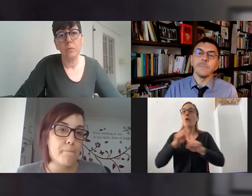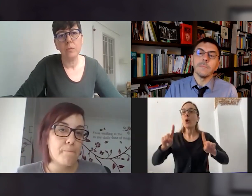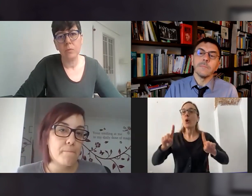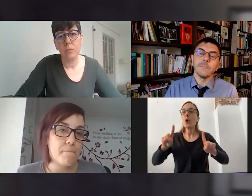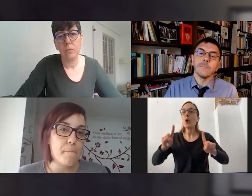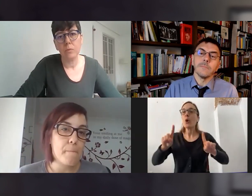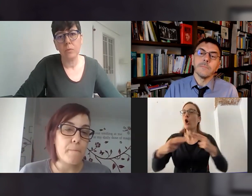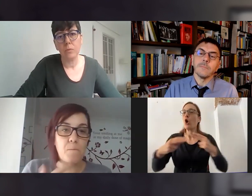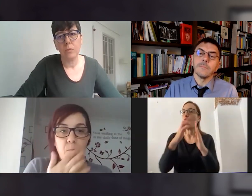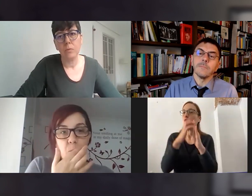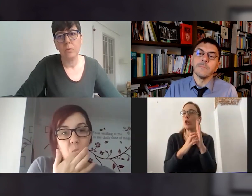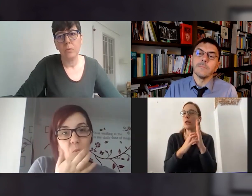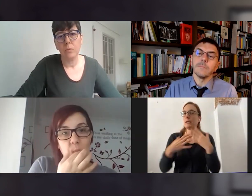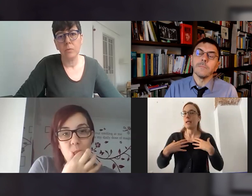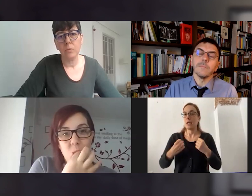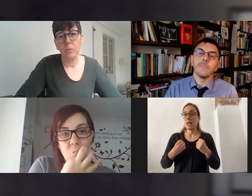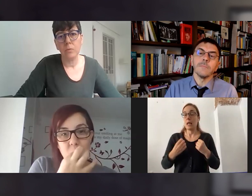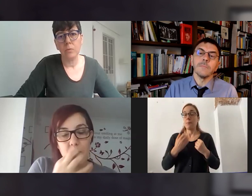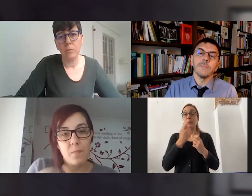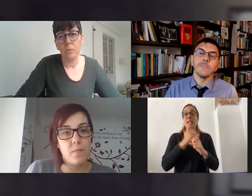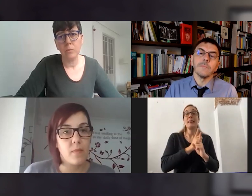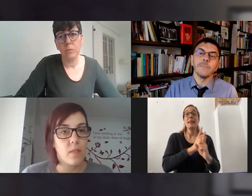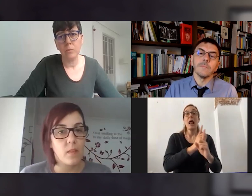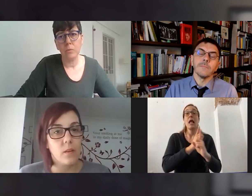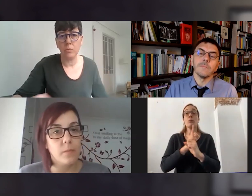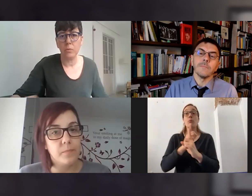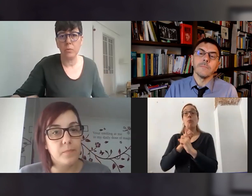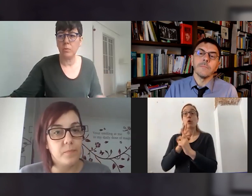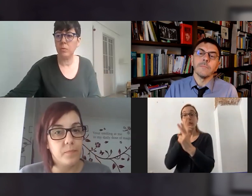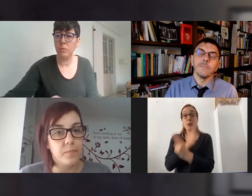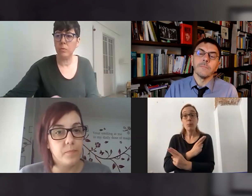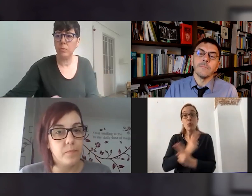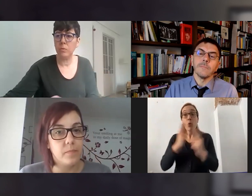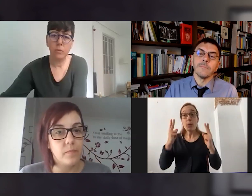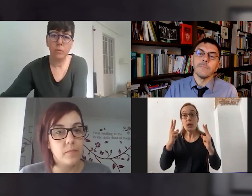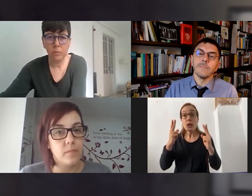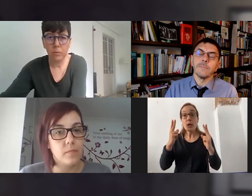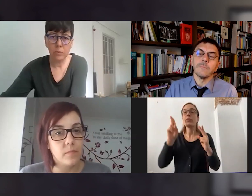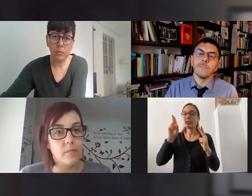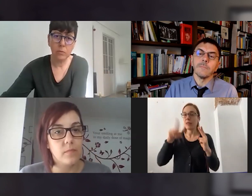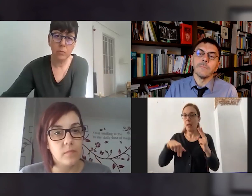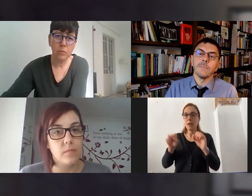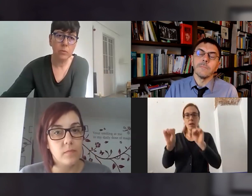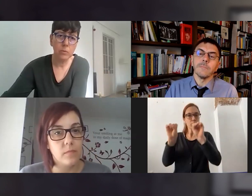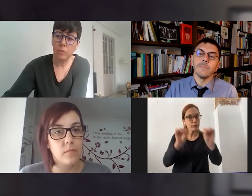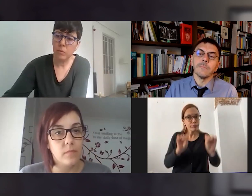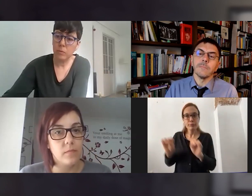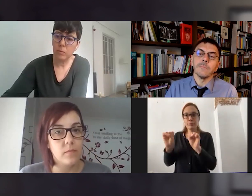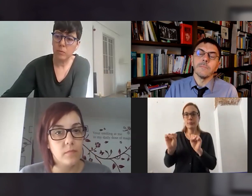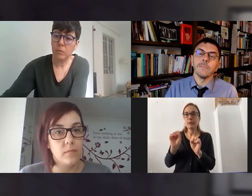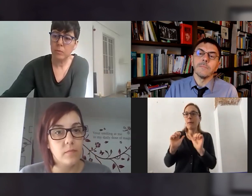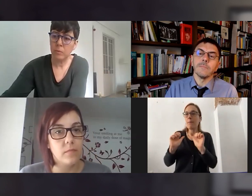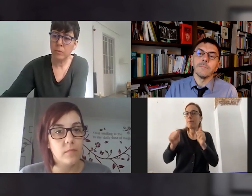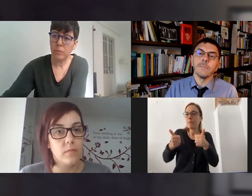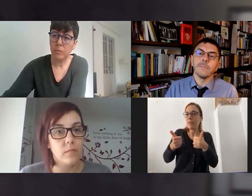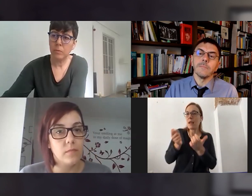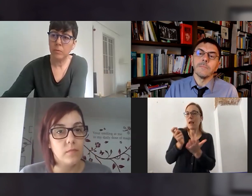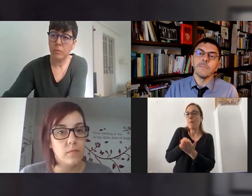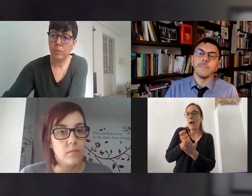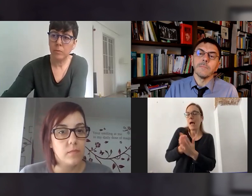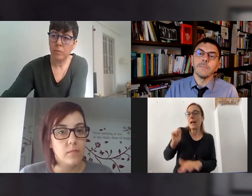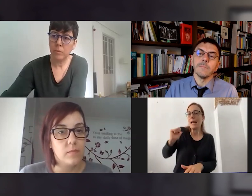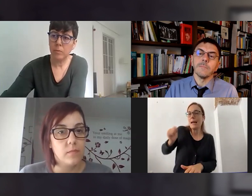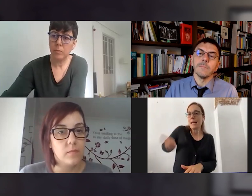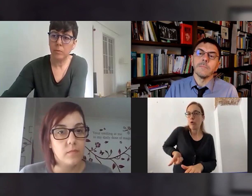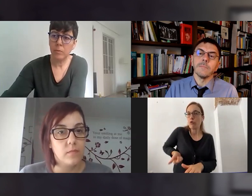transporte público, propongamos blindar su financiación con la fiscalidad patriótica para que empiecen a pagar los ricos. Y no, por ejemplo, con la vida de los